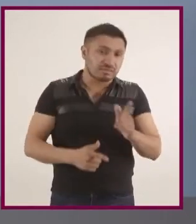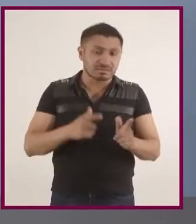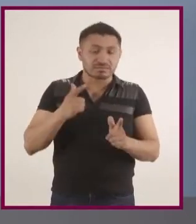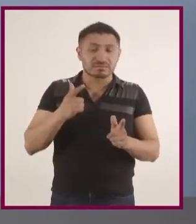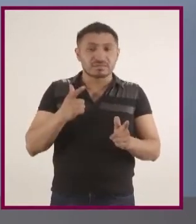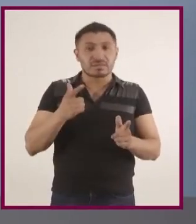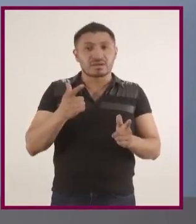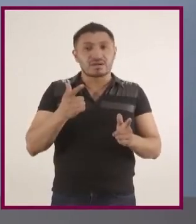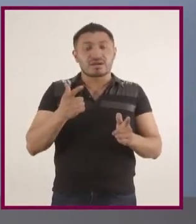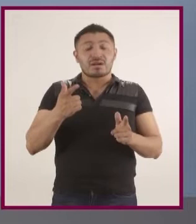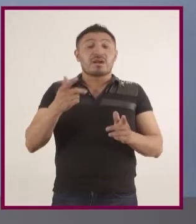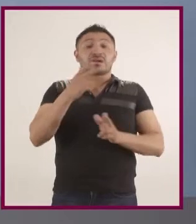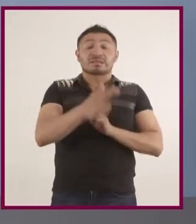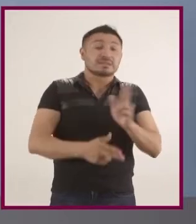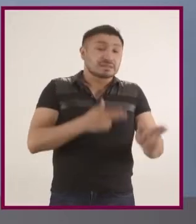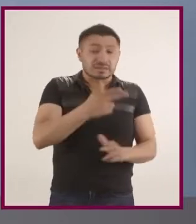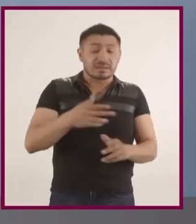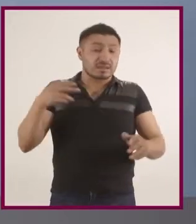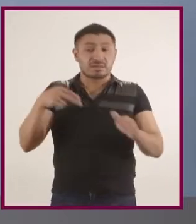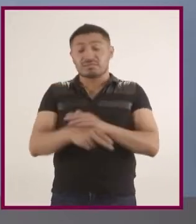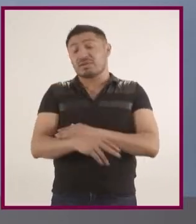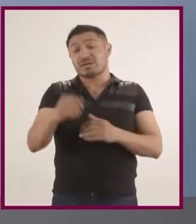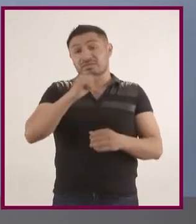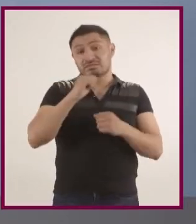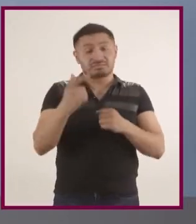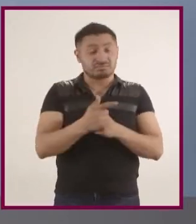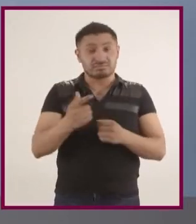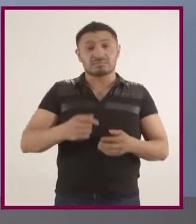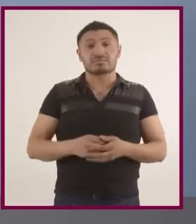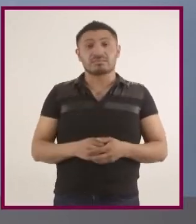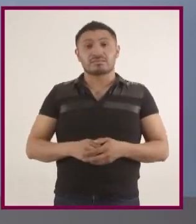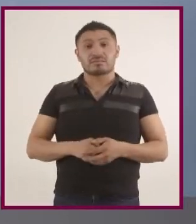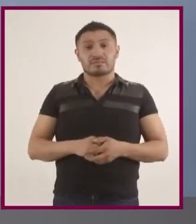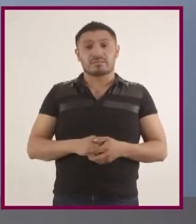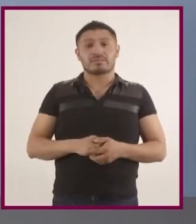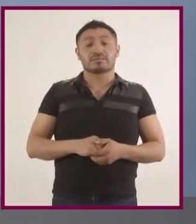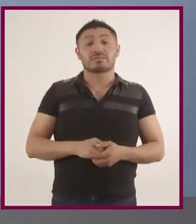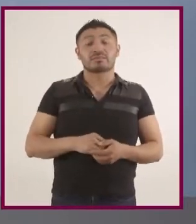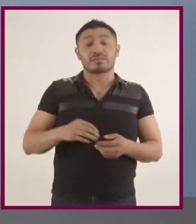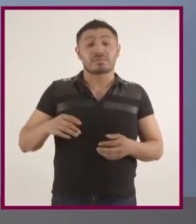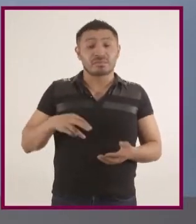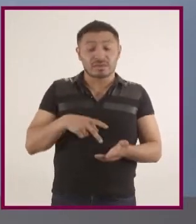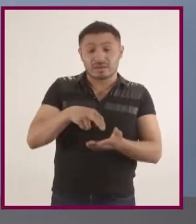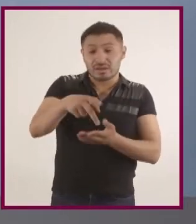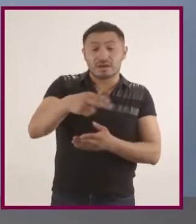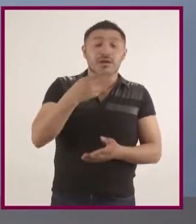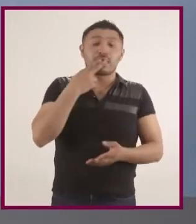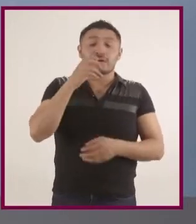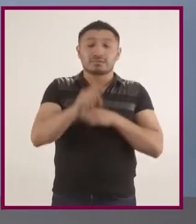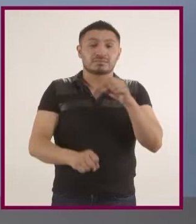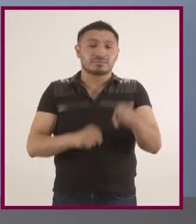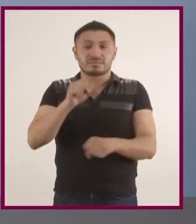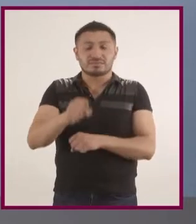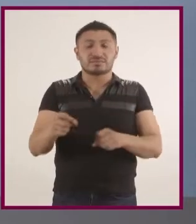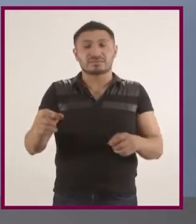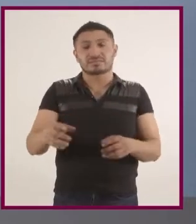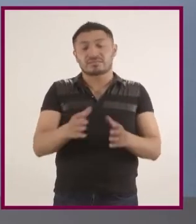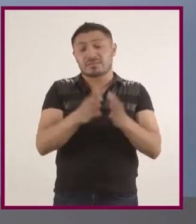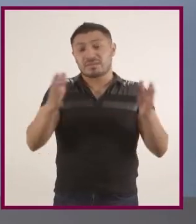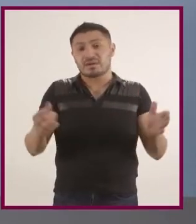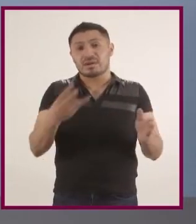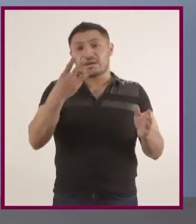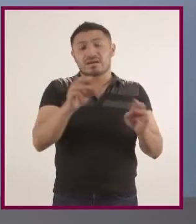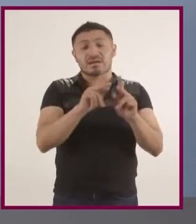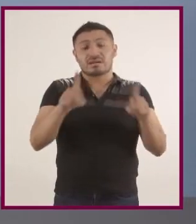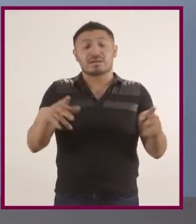a reducir las emisiones de gases contaminantes y se reducen los costos de combustible caminar o usar la bicicleta en trayectos cortos menores